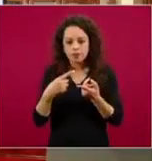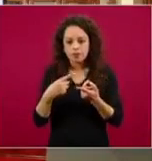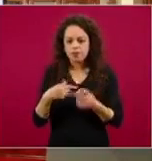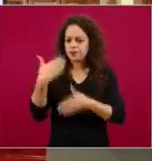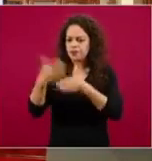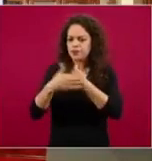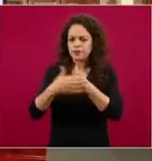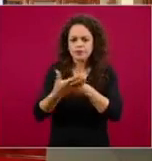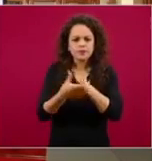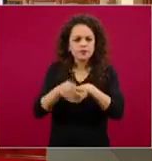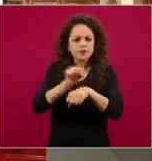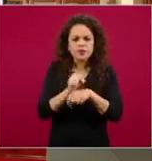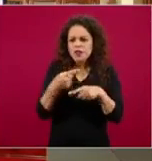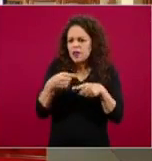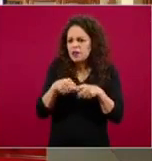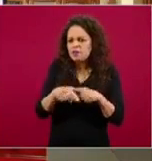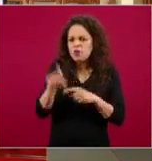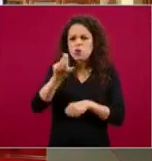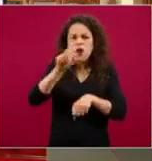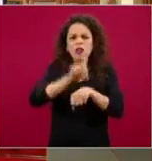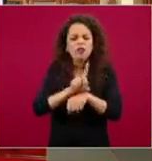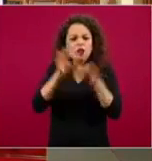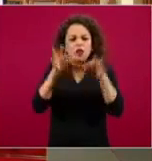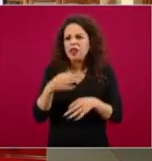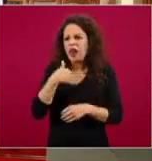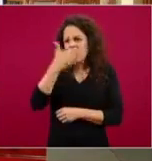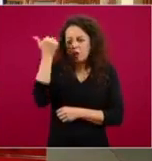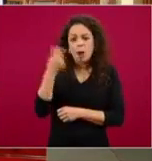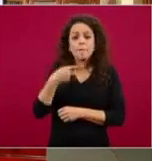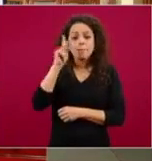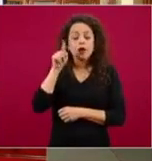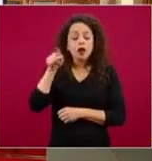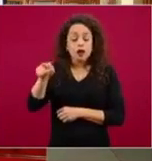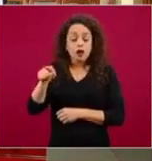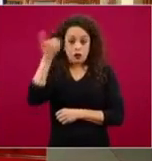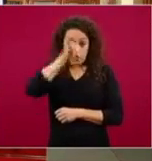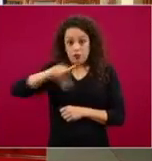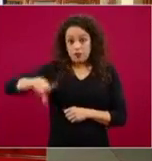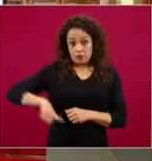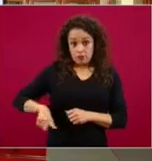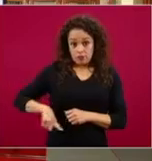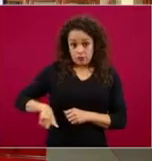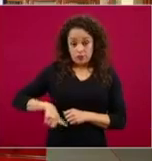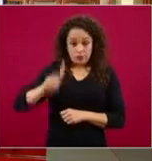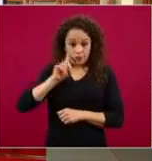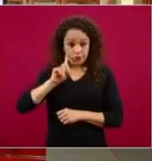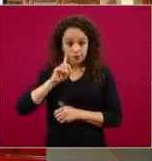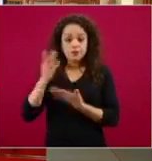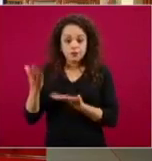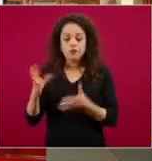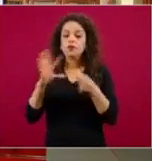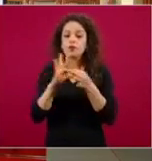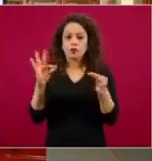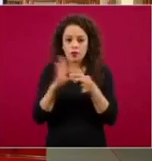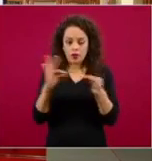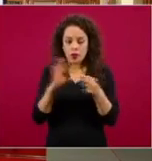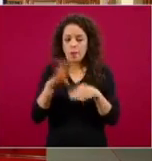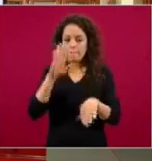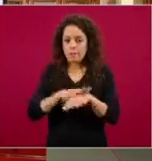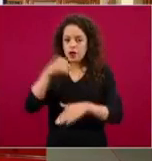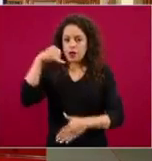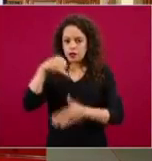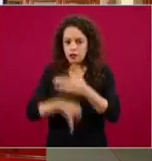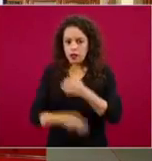semana, no tengo claro qué día, la doctora Sheinbaum va a comunicar detalles de estos preparativos de toda la